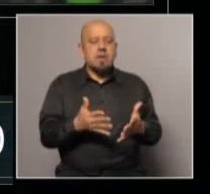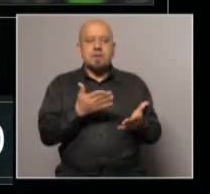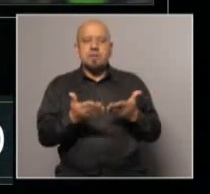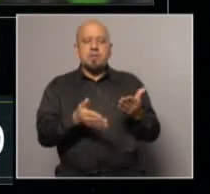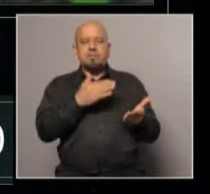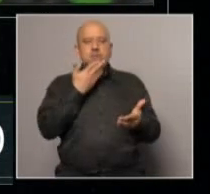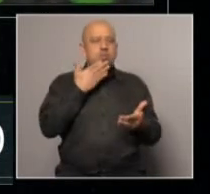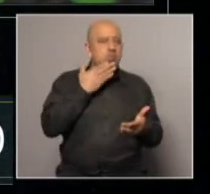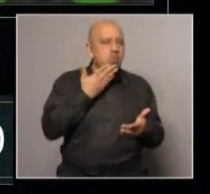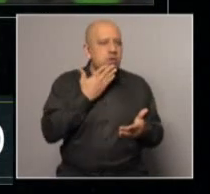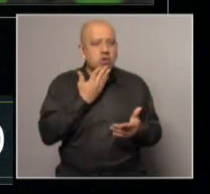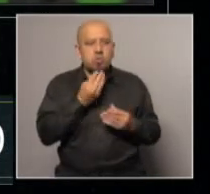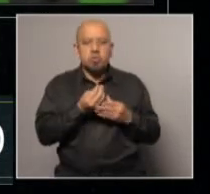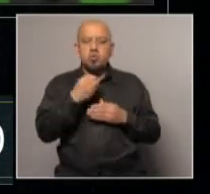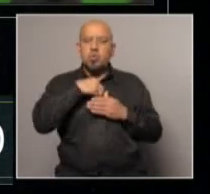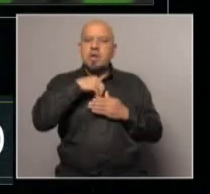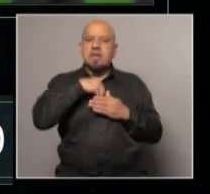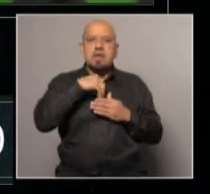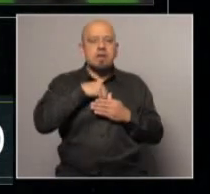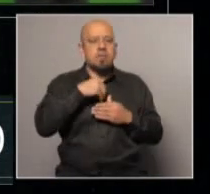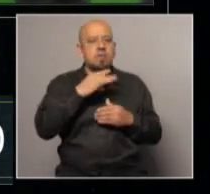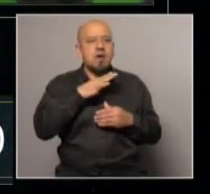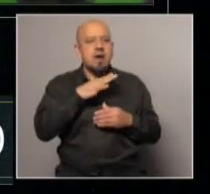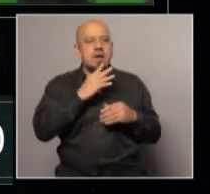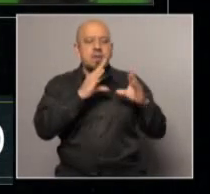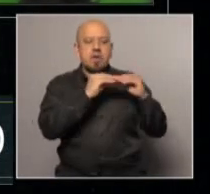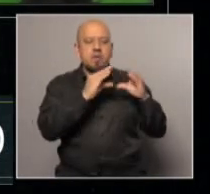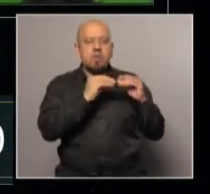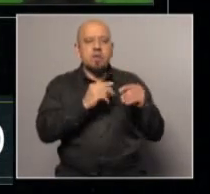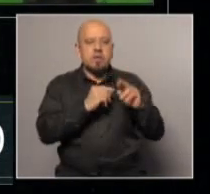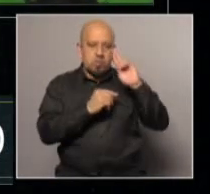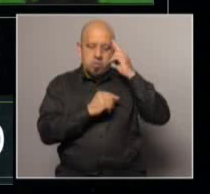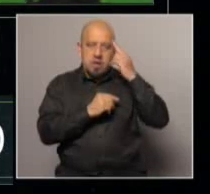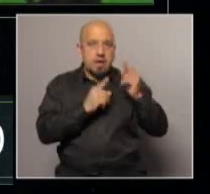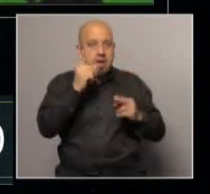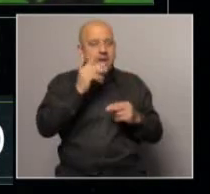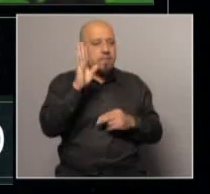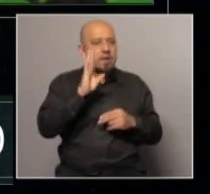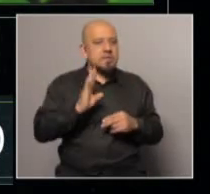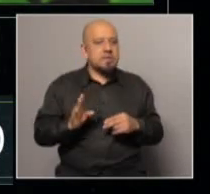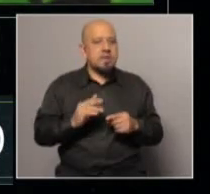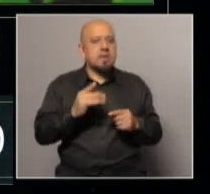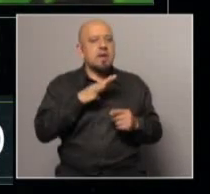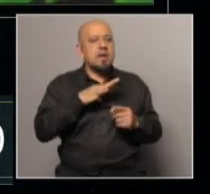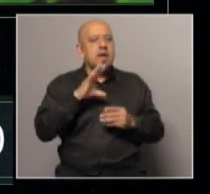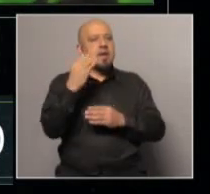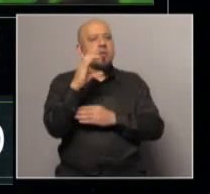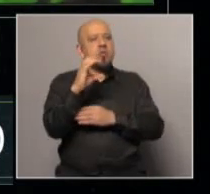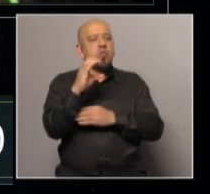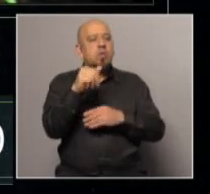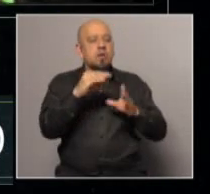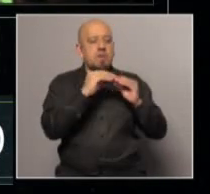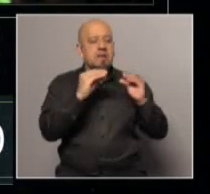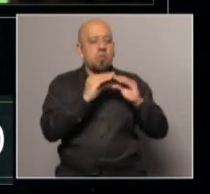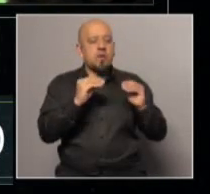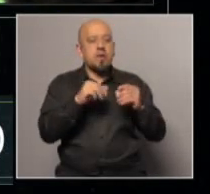¿no? Depende cómo uno plantee las cosas. Si hay marihuana uruguaya en Brasil, hay clubes que tienen marihuana en